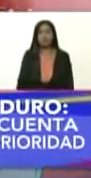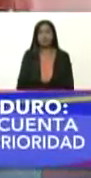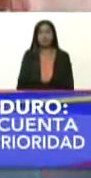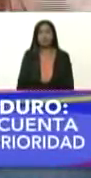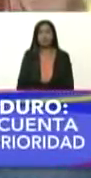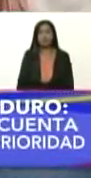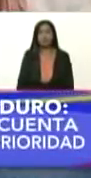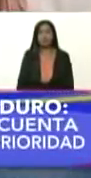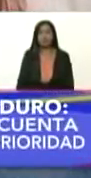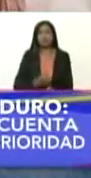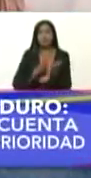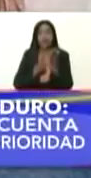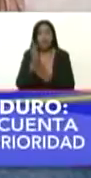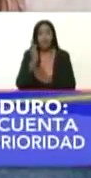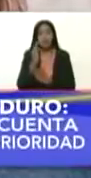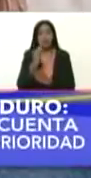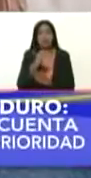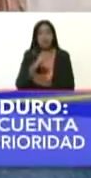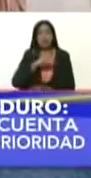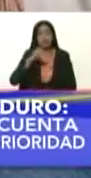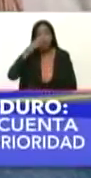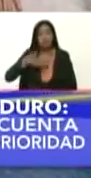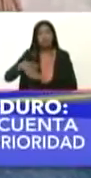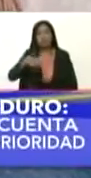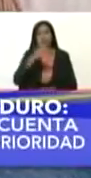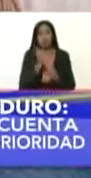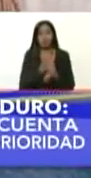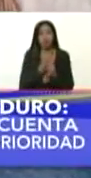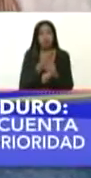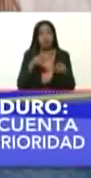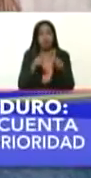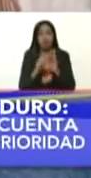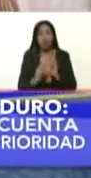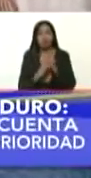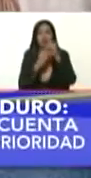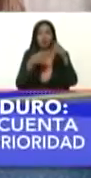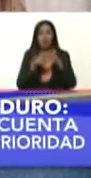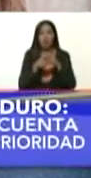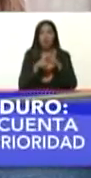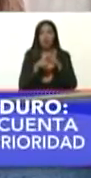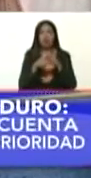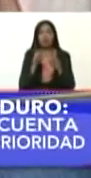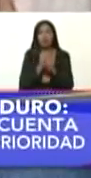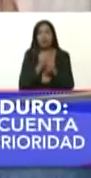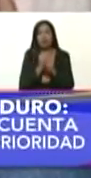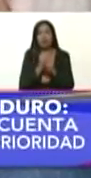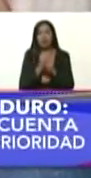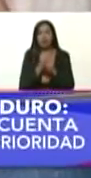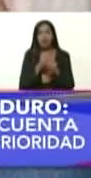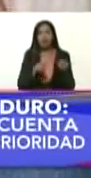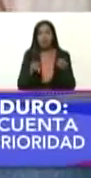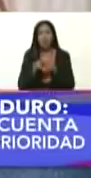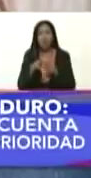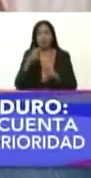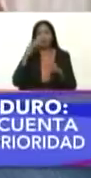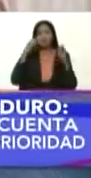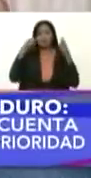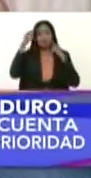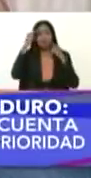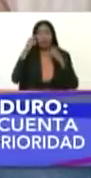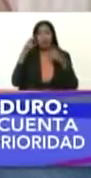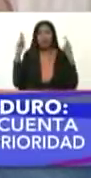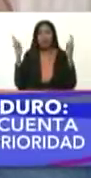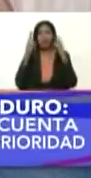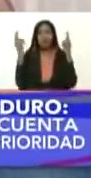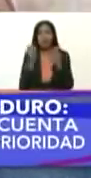Por su lealtad con este pueblo, con la clase obrera y con el legado del comandante eterno Chávez, por supuesto. ¡Que viva la